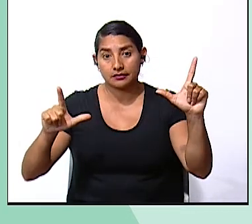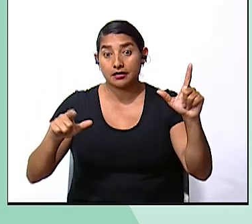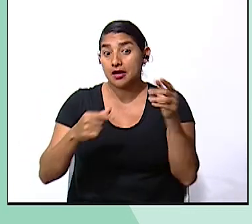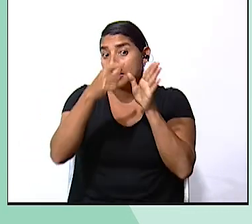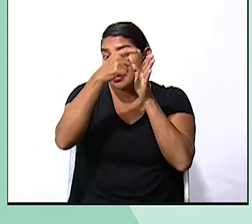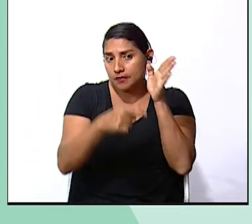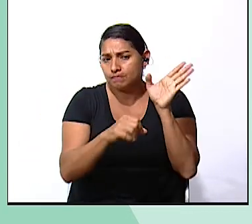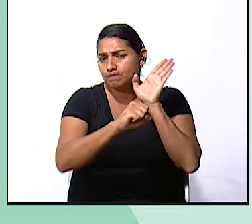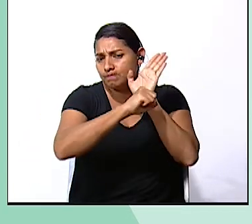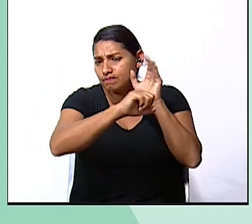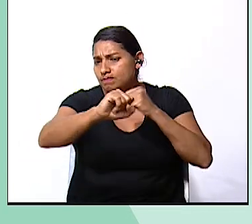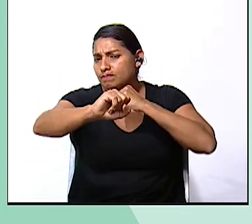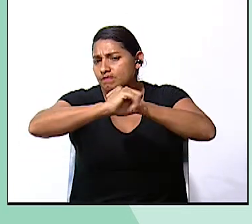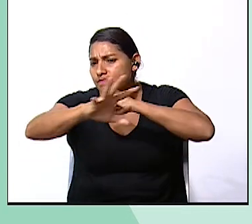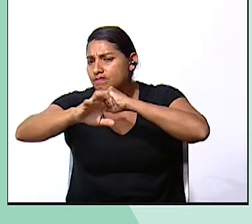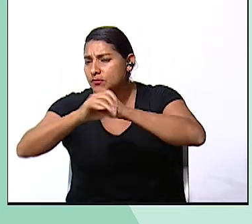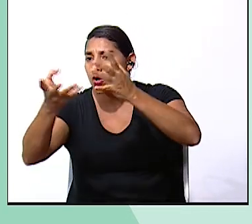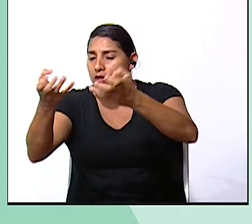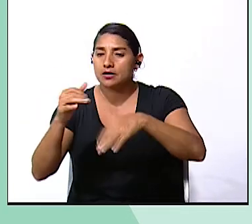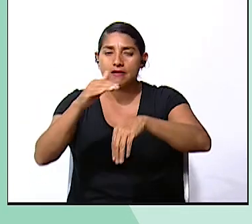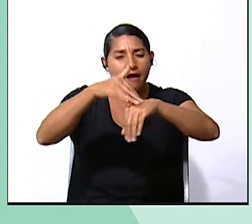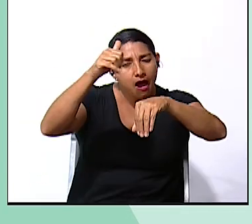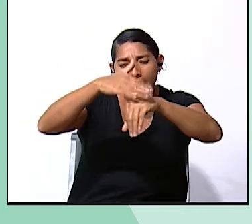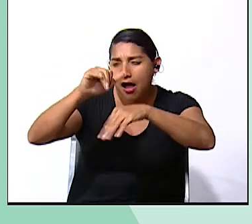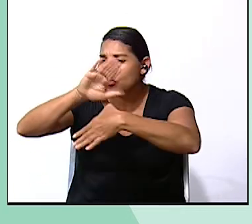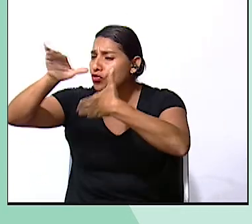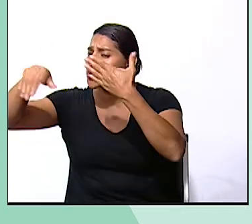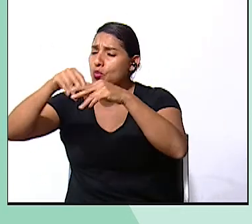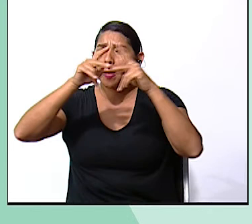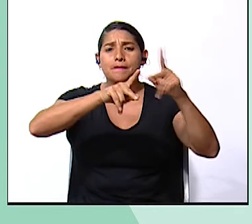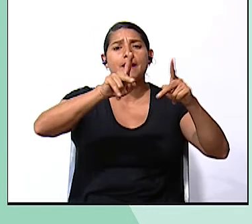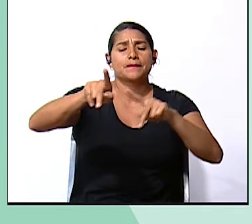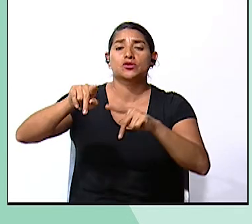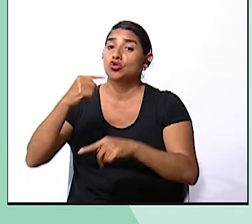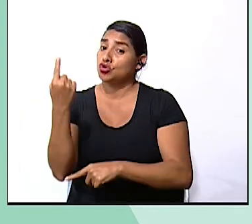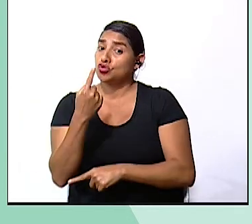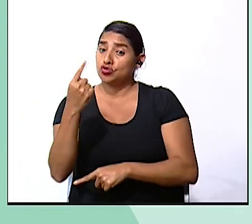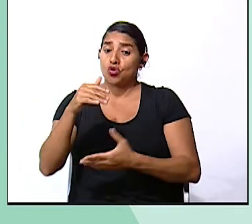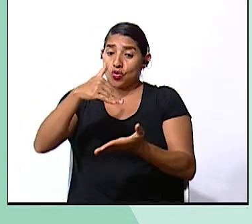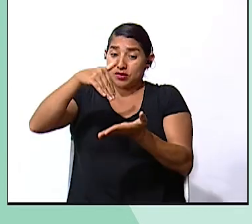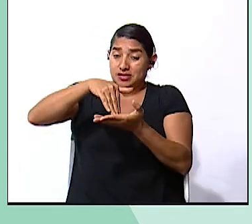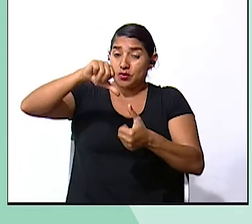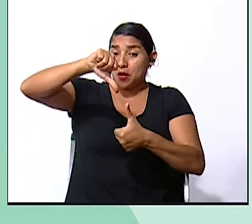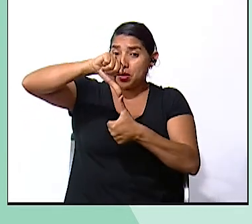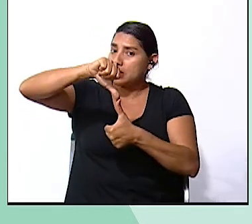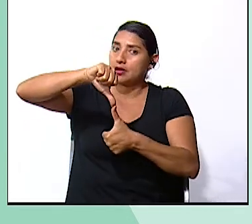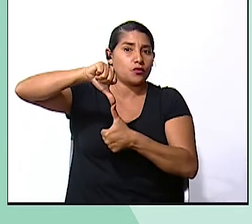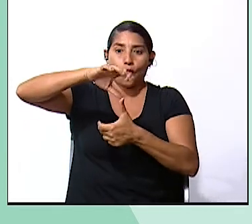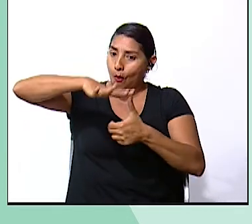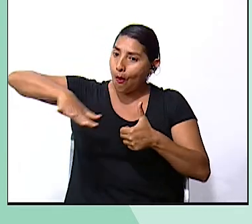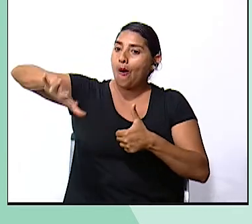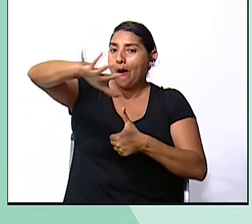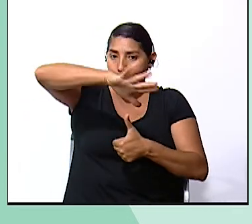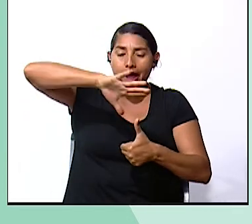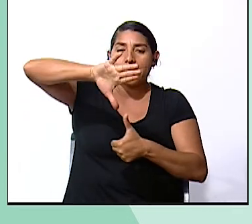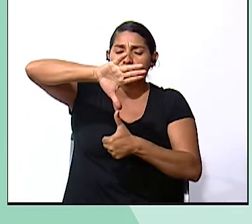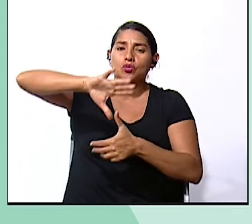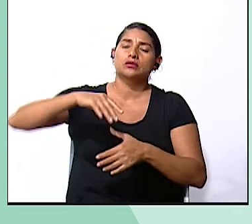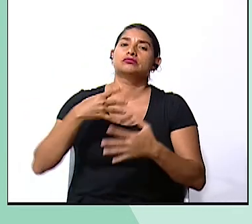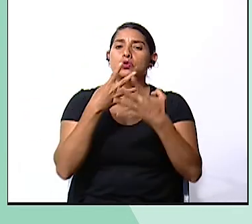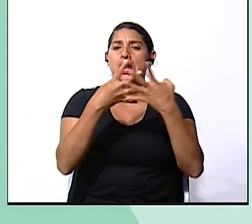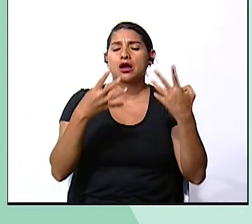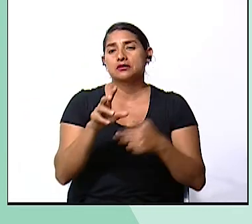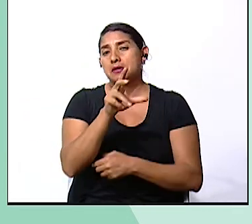Era claro que lo que yo quería era un llamado a toda América, no solo a los centroamericanos. Pasé en la cárcel